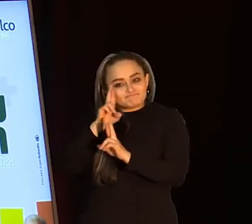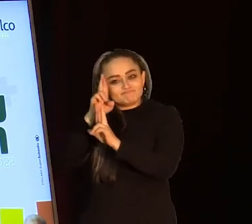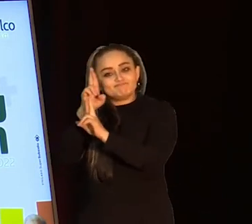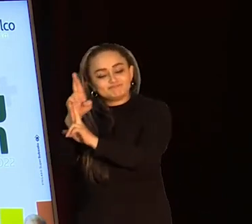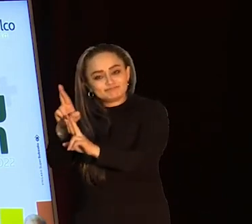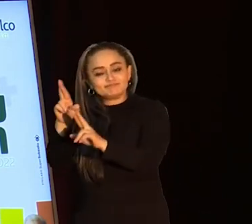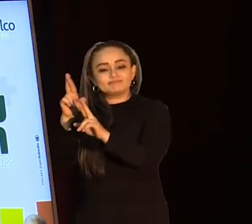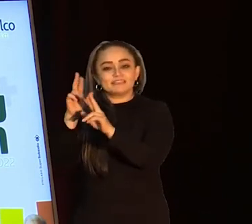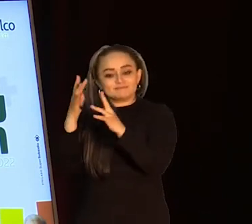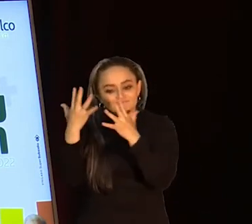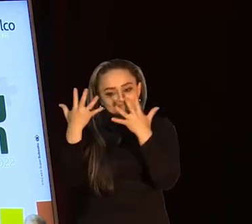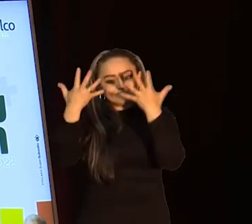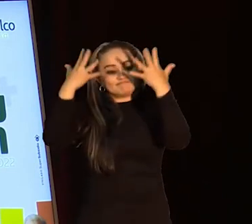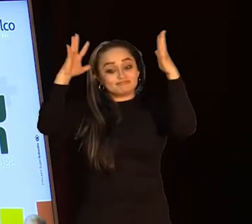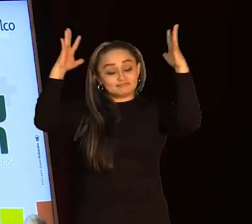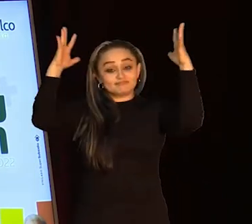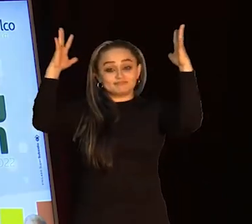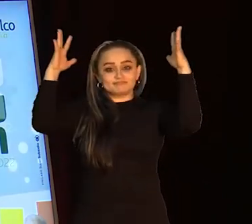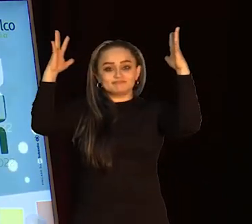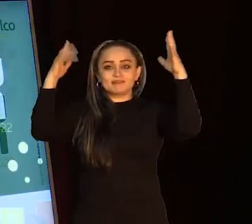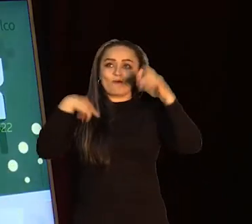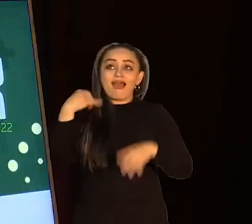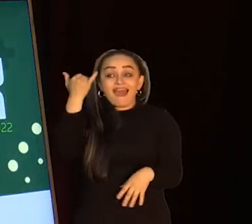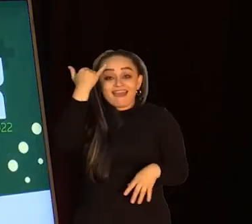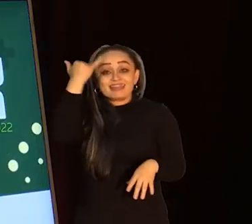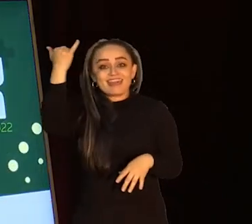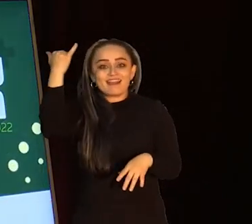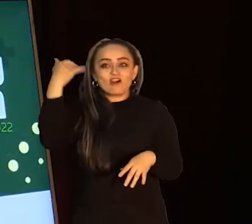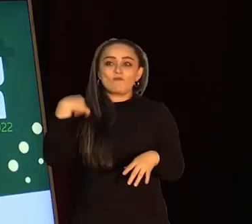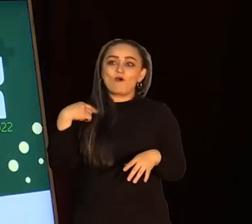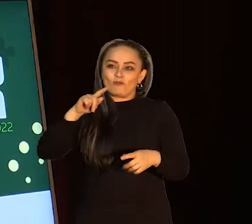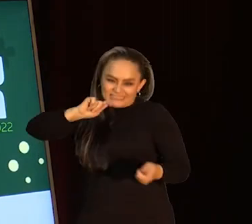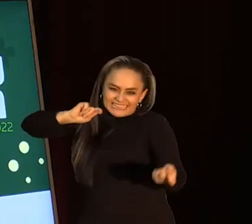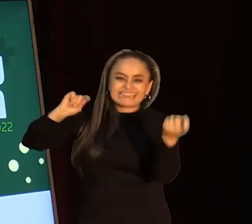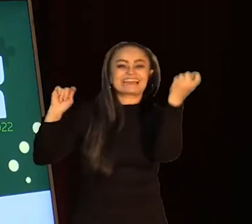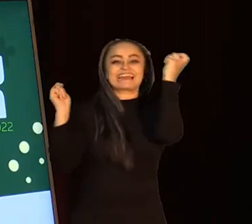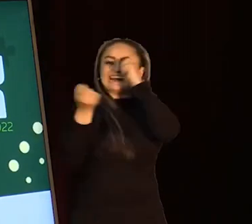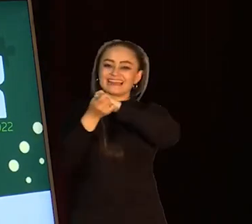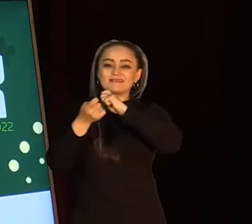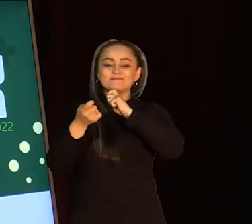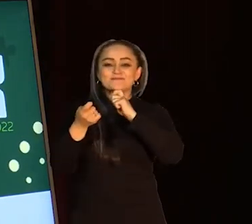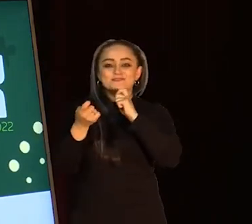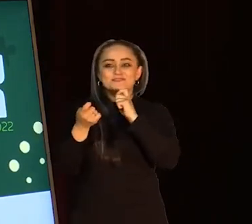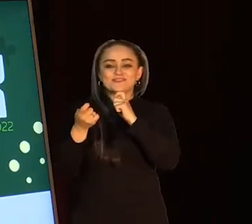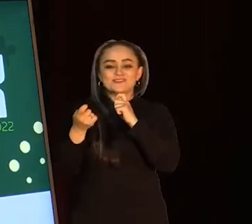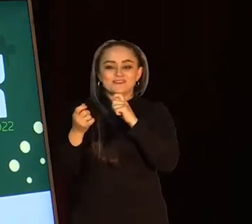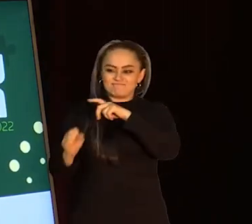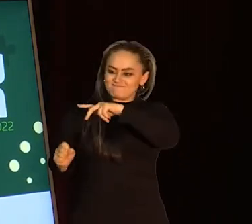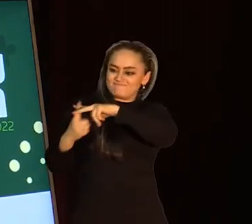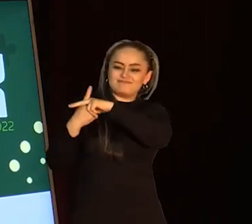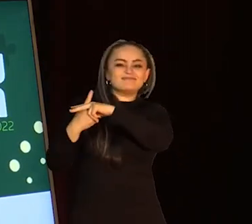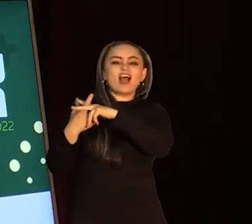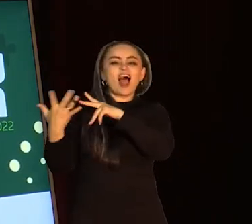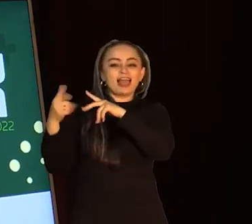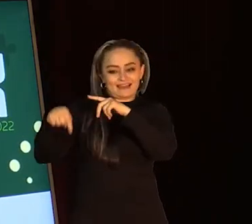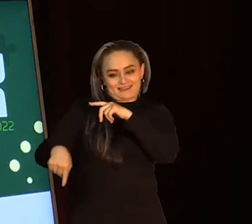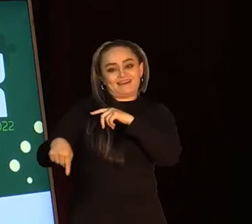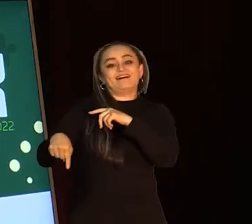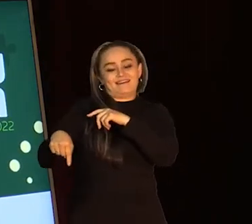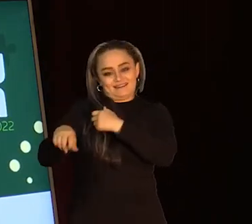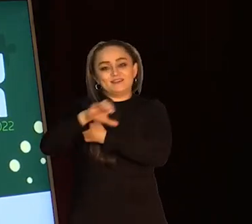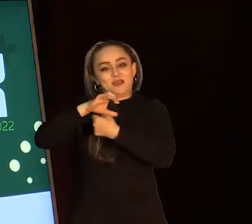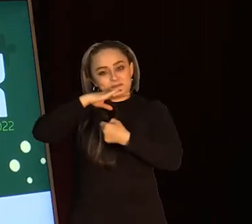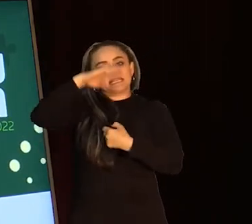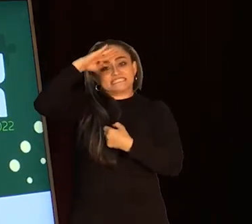y celebrar esa idea revolucionaria de la compensación familiar que nació aquí en Medellín, que nació aquí